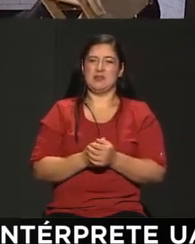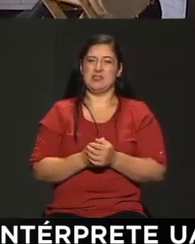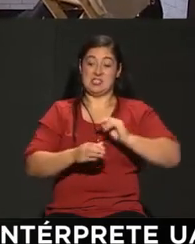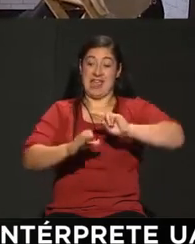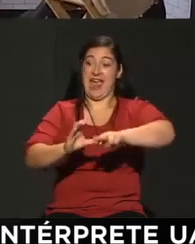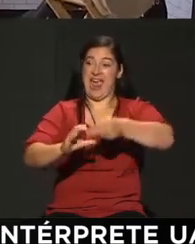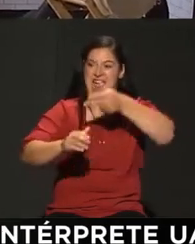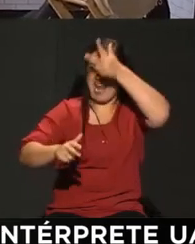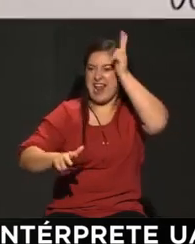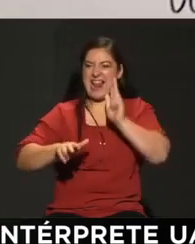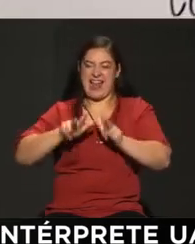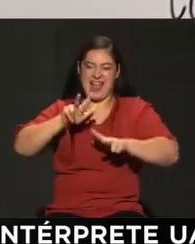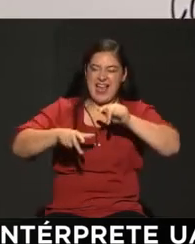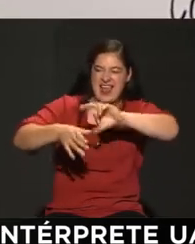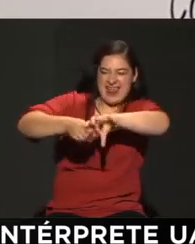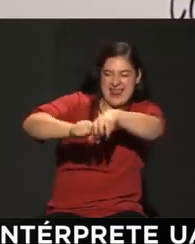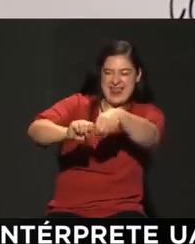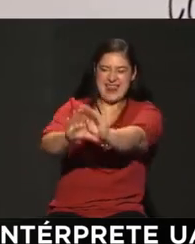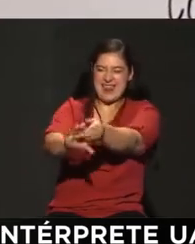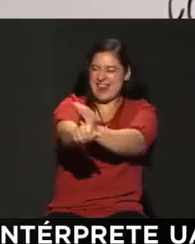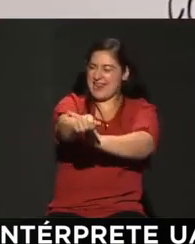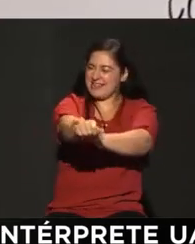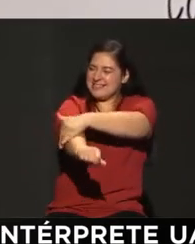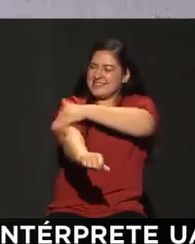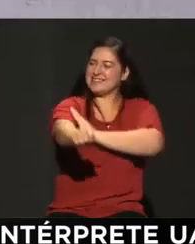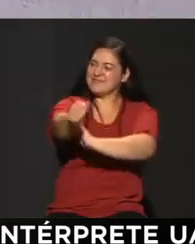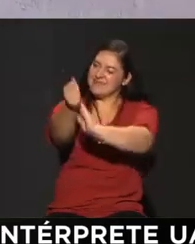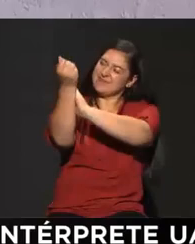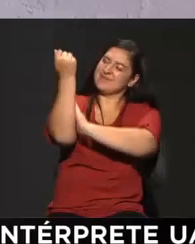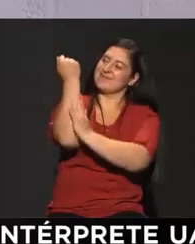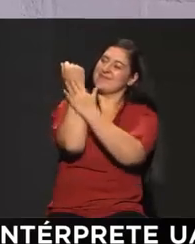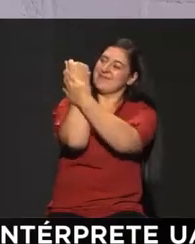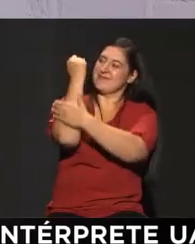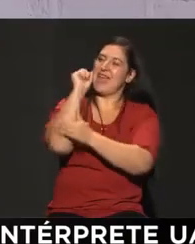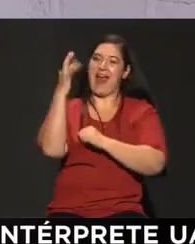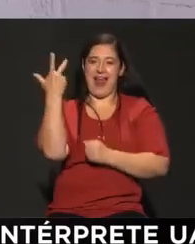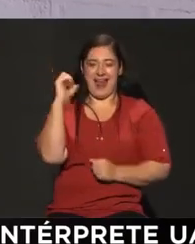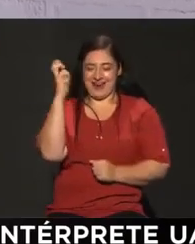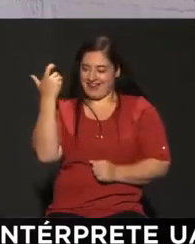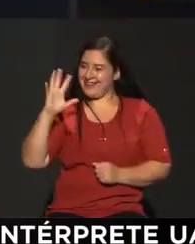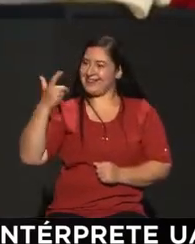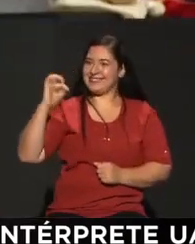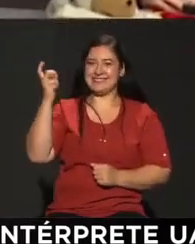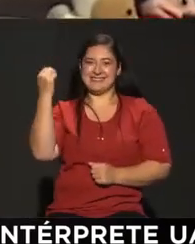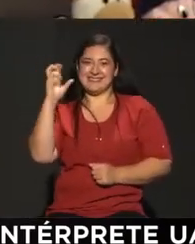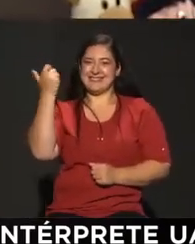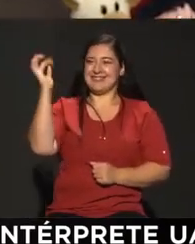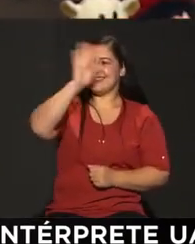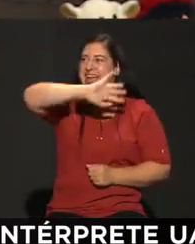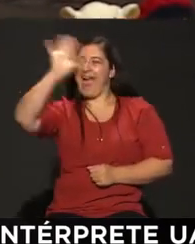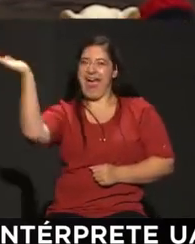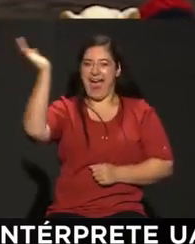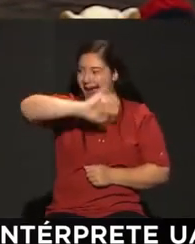Manteca iguana le voy a echar. Manteca iguana le voy a echar. Para moverla de aquí para allá. Para moverla de aquí para allá. Para